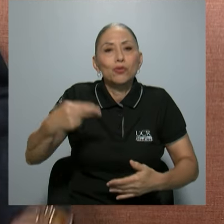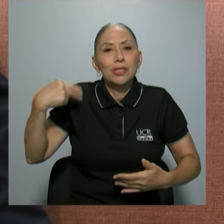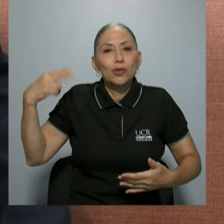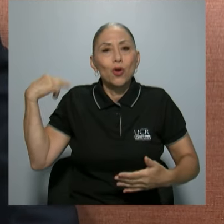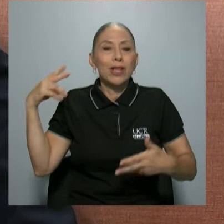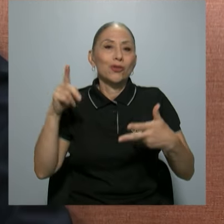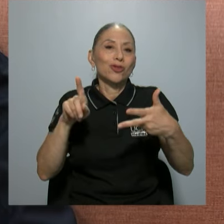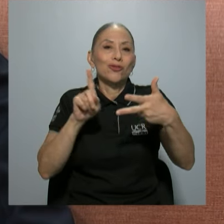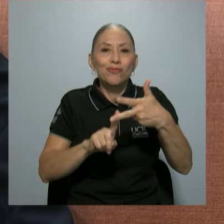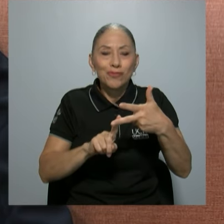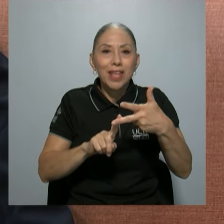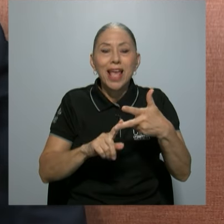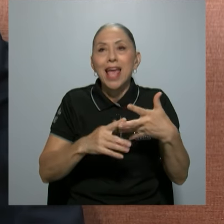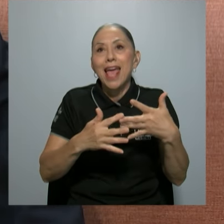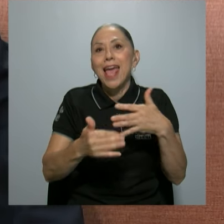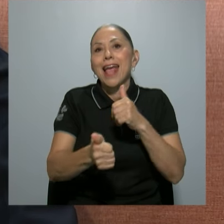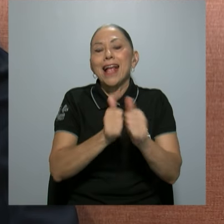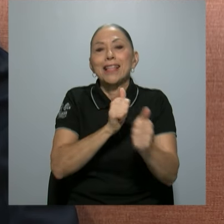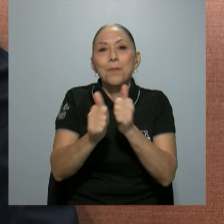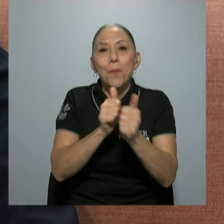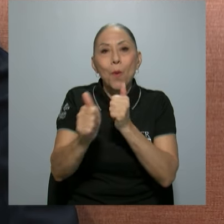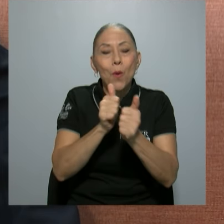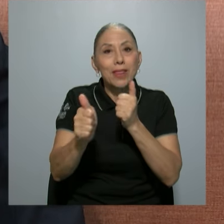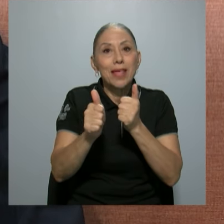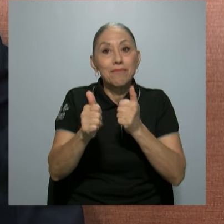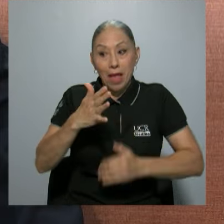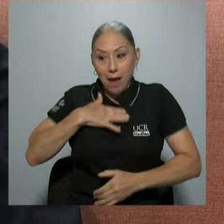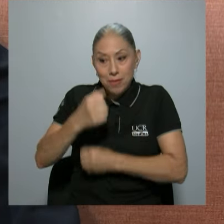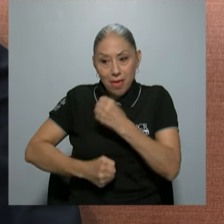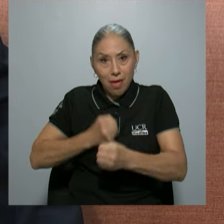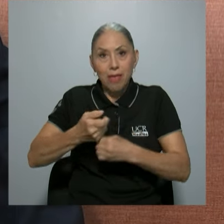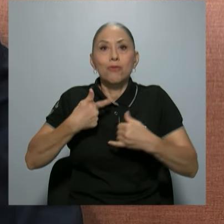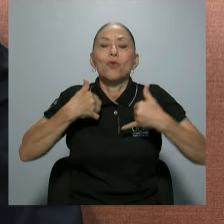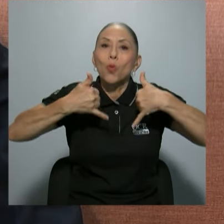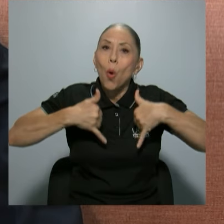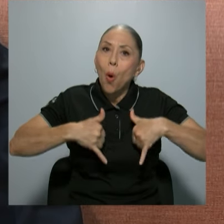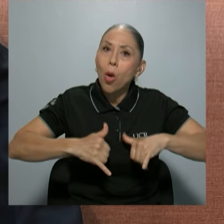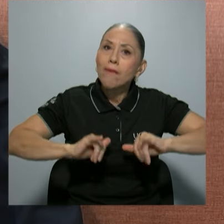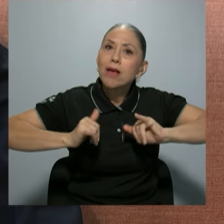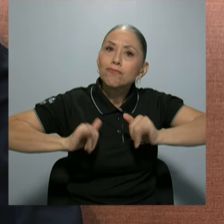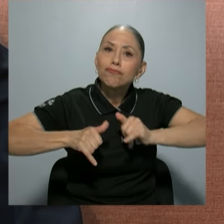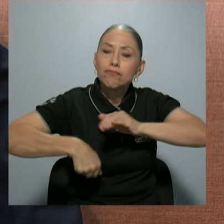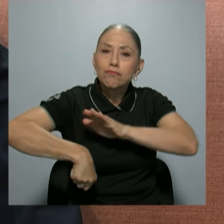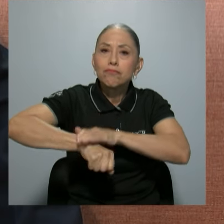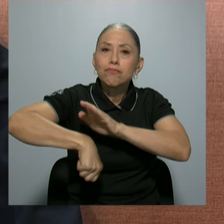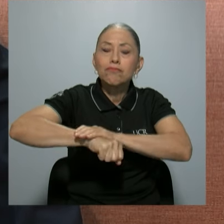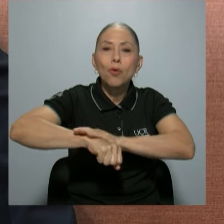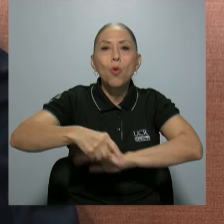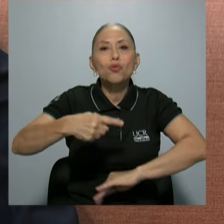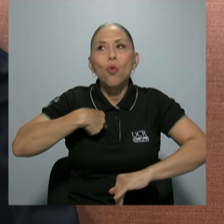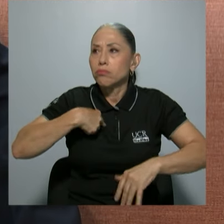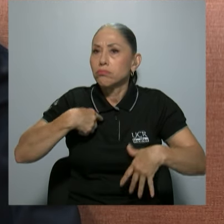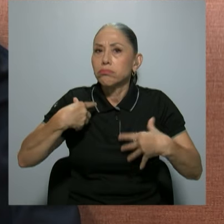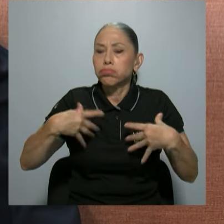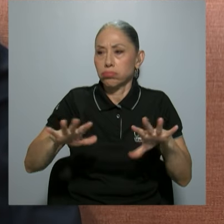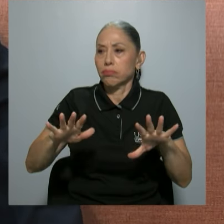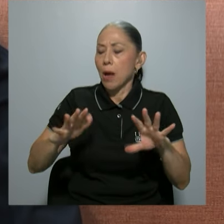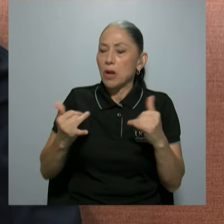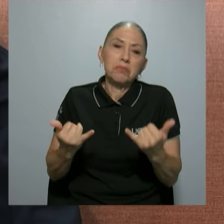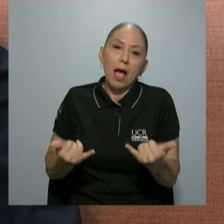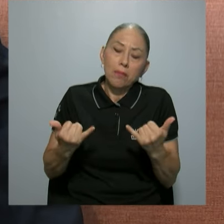el deporte todavía a mi edad, soy bastante futbolero, Laura. Vieras que juego, de hecho, bueno, ahora